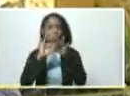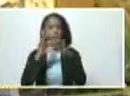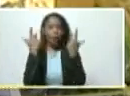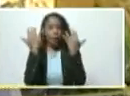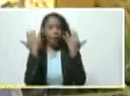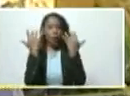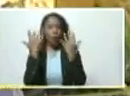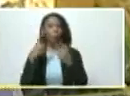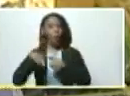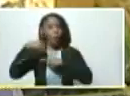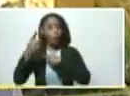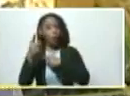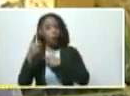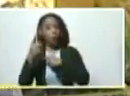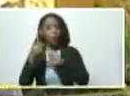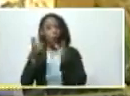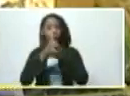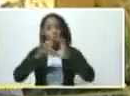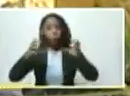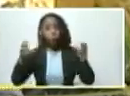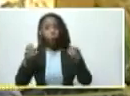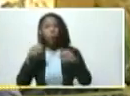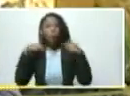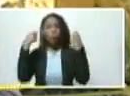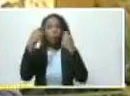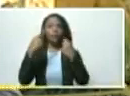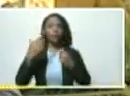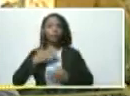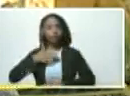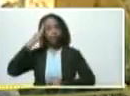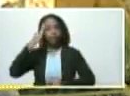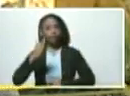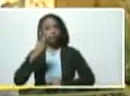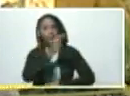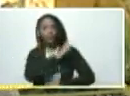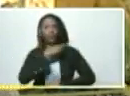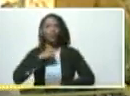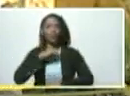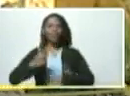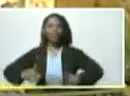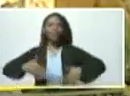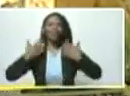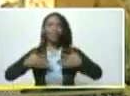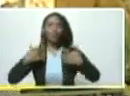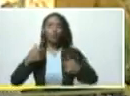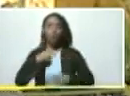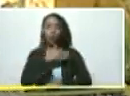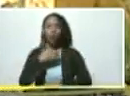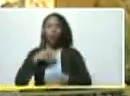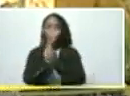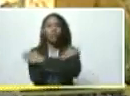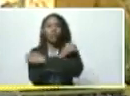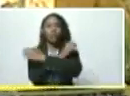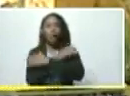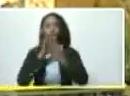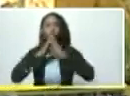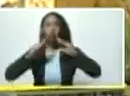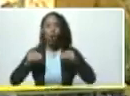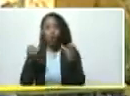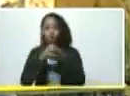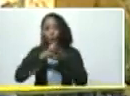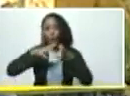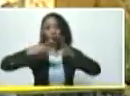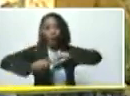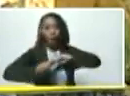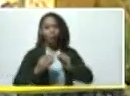las opresiones populares. Así que, bueno, mi comandante jefe, estamos muy motivados. Realmente quiero felicitar a todos los comités locales